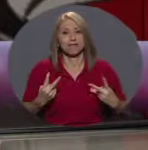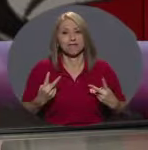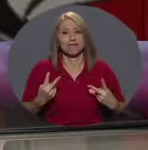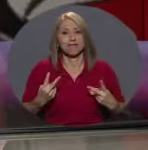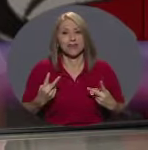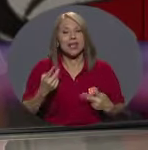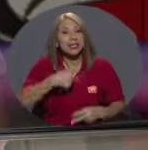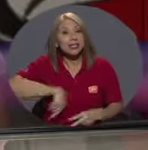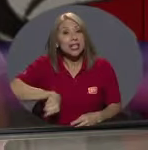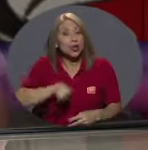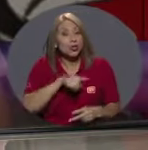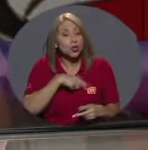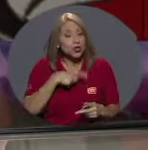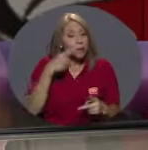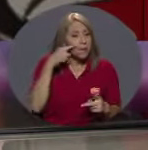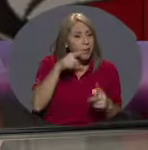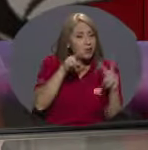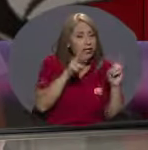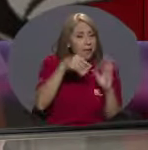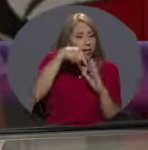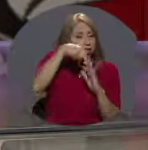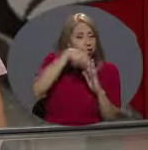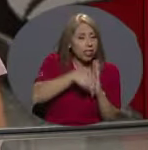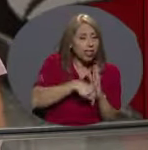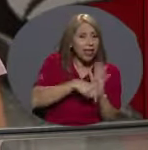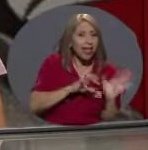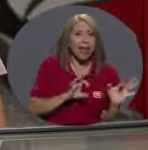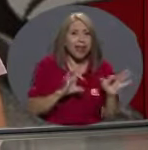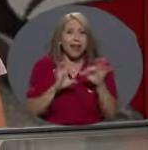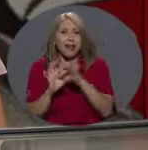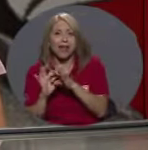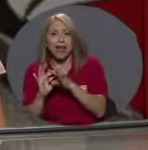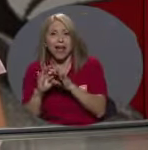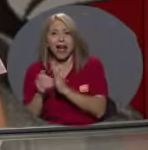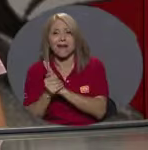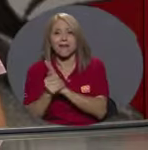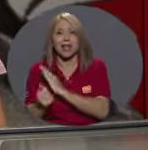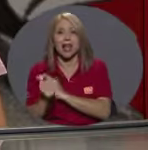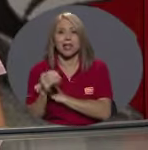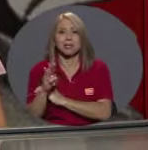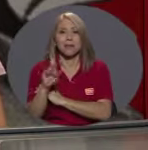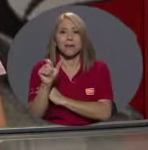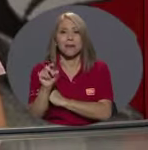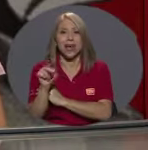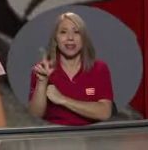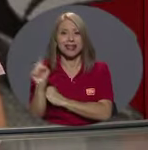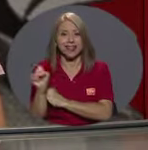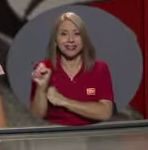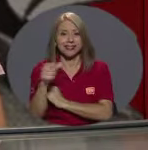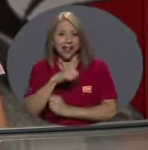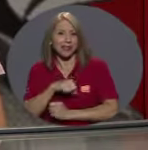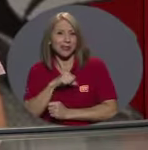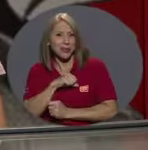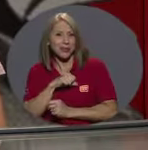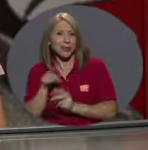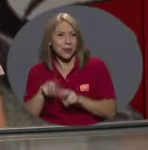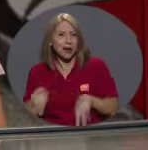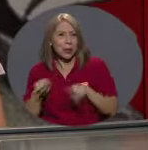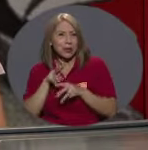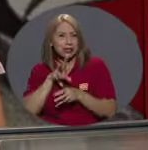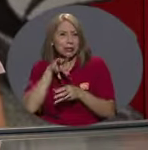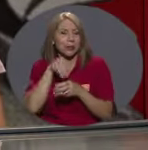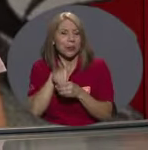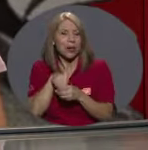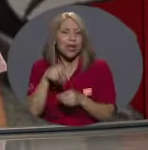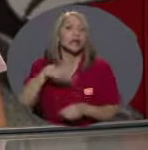profundizar más sobre el tema, va muy de la mano con todo este tema de habilidades blandas. Nosotros vemos cómo el mundo va cambiando y ya no